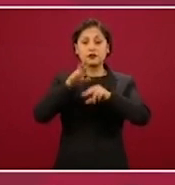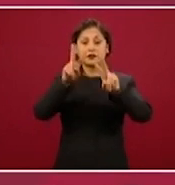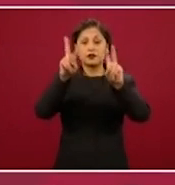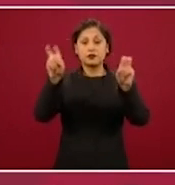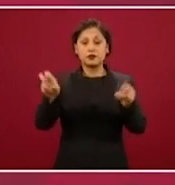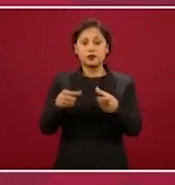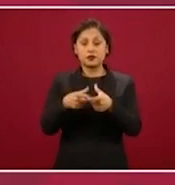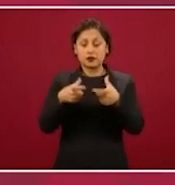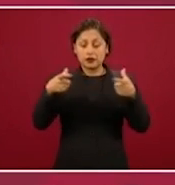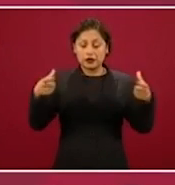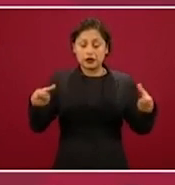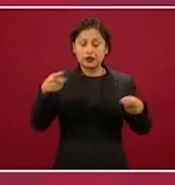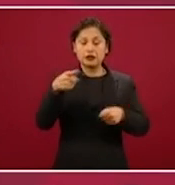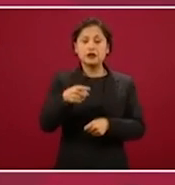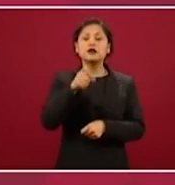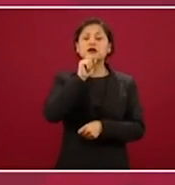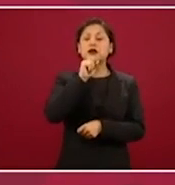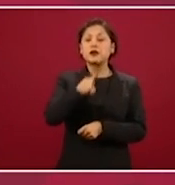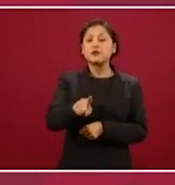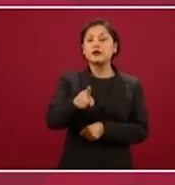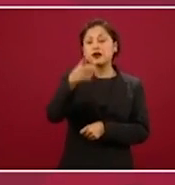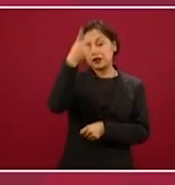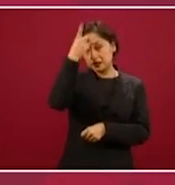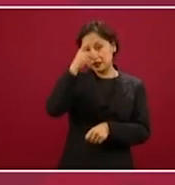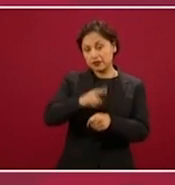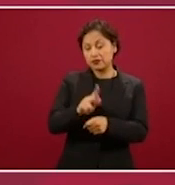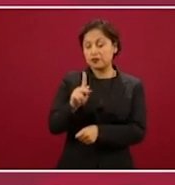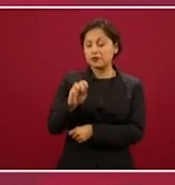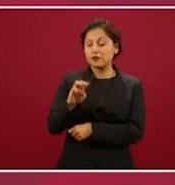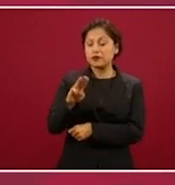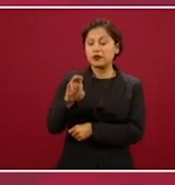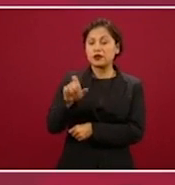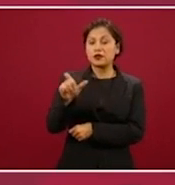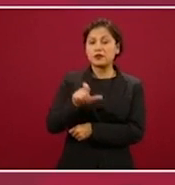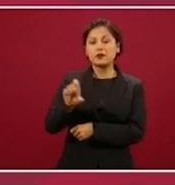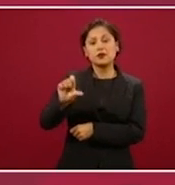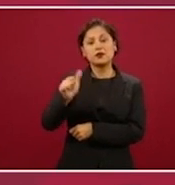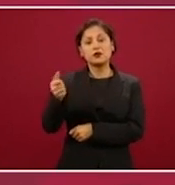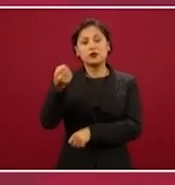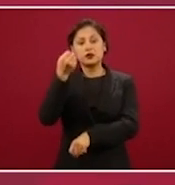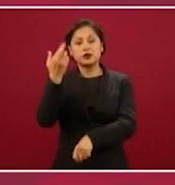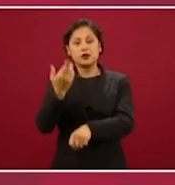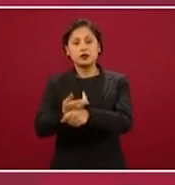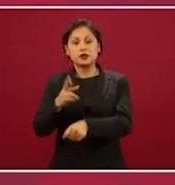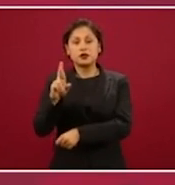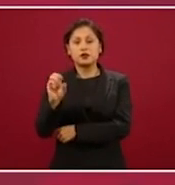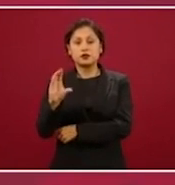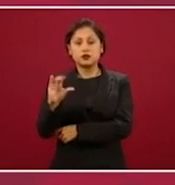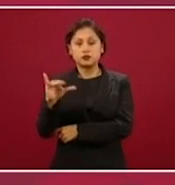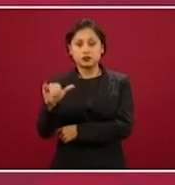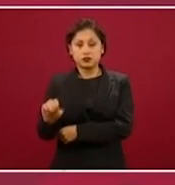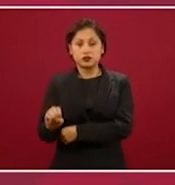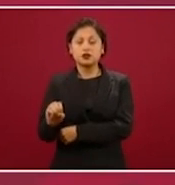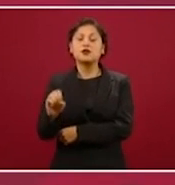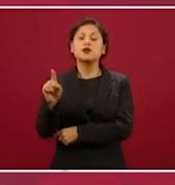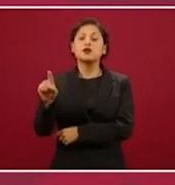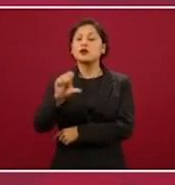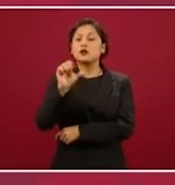Pemex, con la secretaria Rocío Nale y con el licenciado Manuel